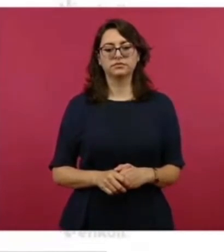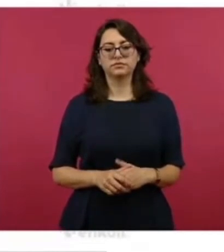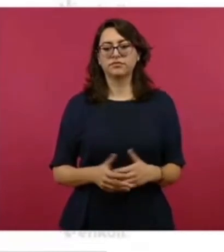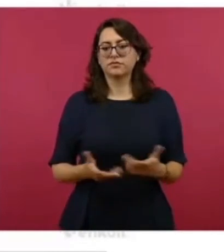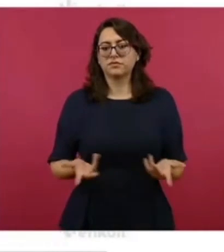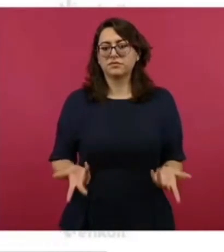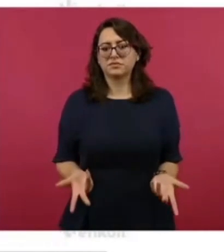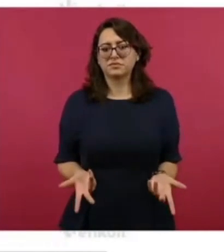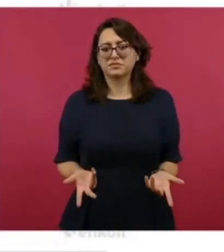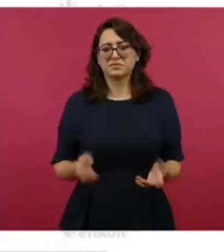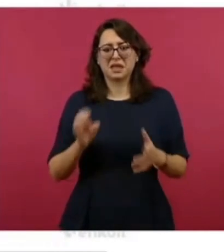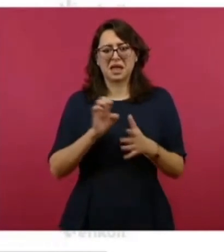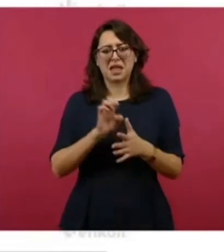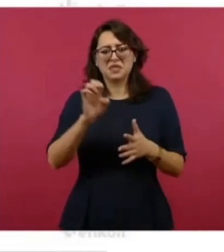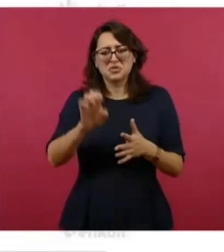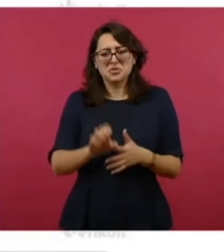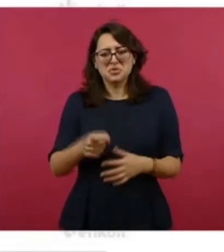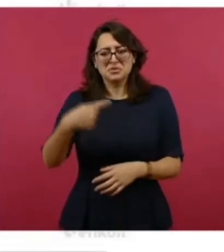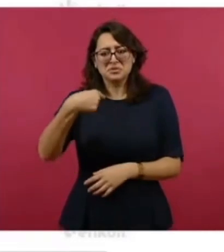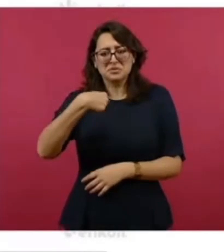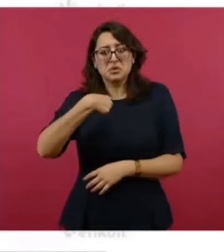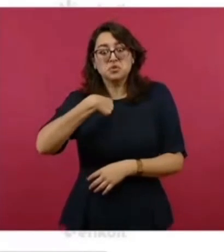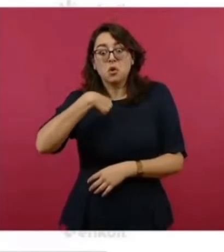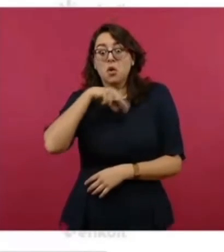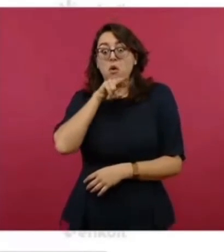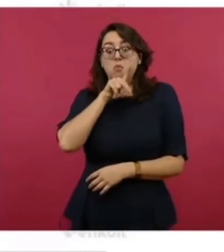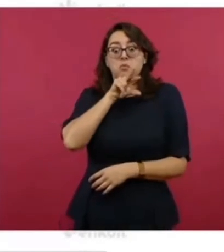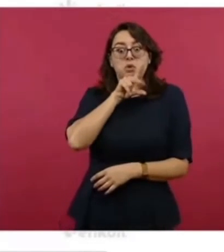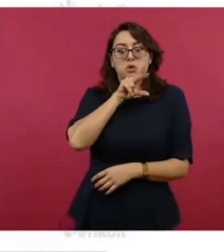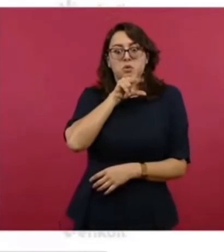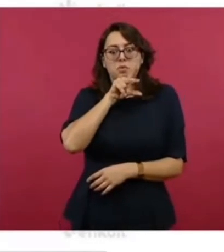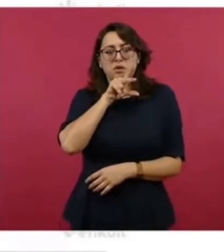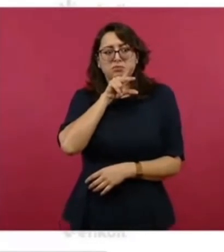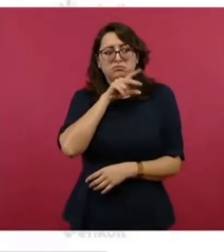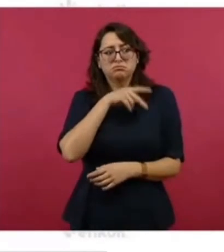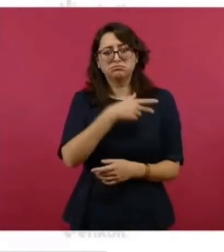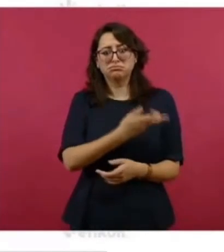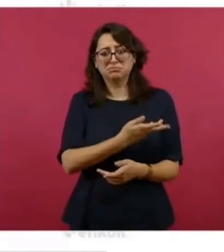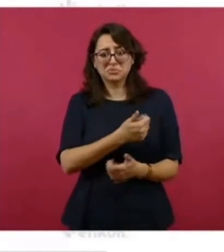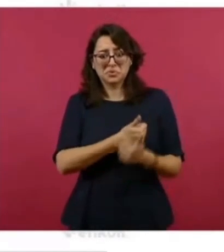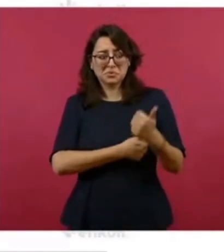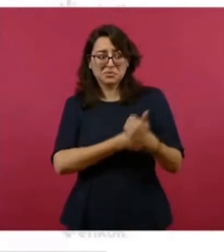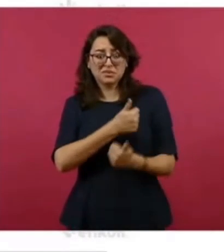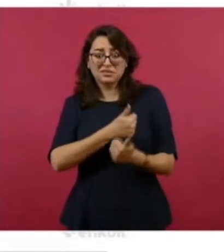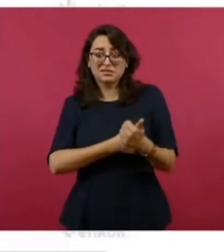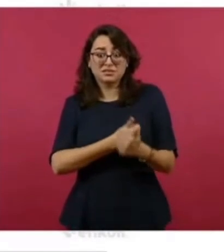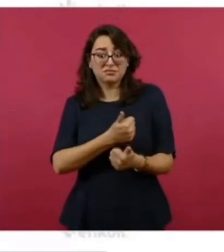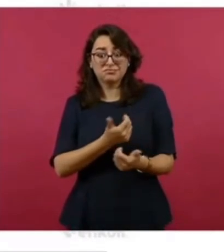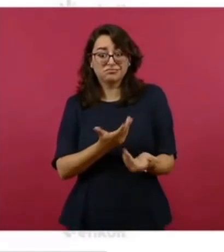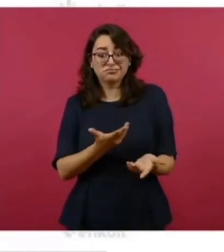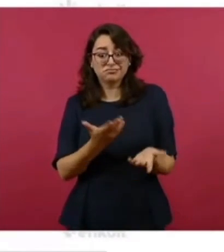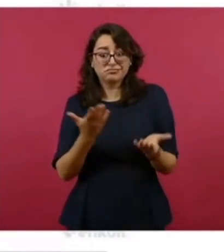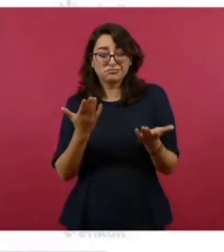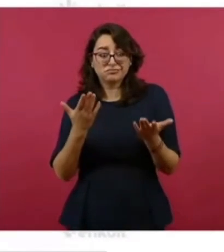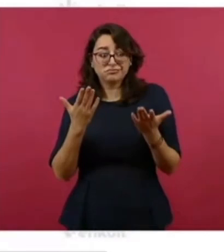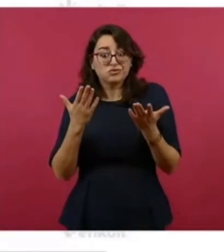¿Por qué vamos a hacerle daño a los posibles candidatos del PAN?